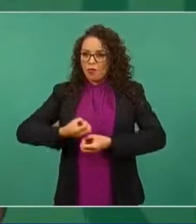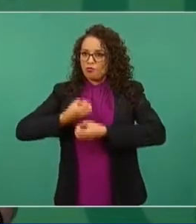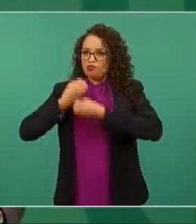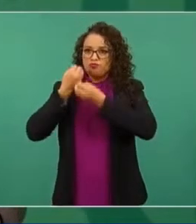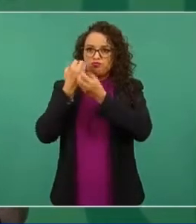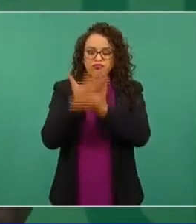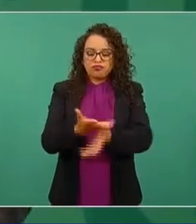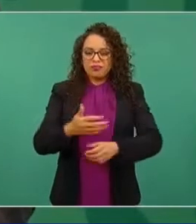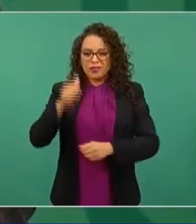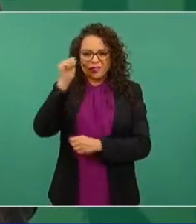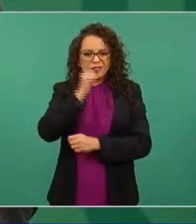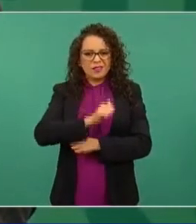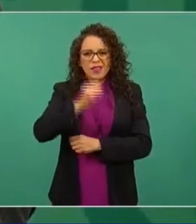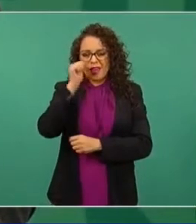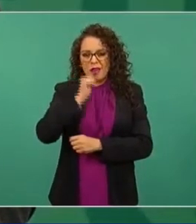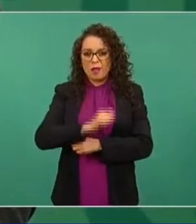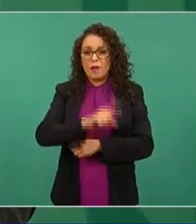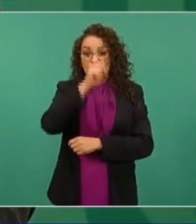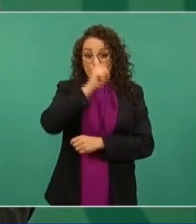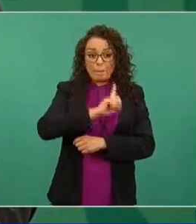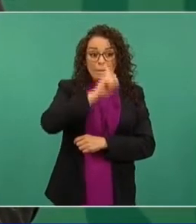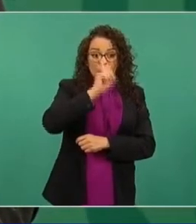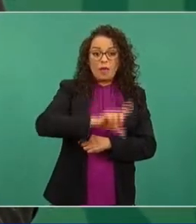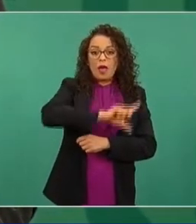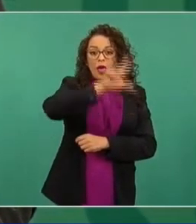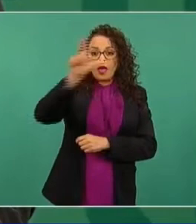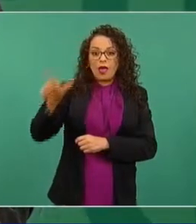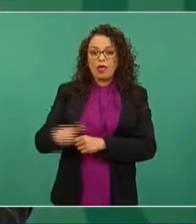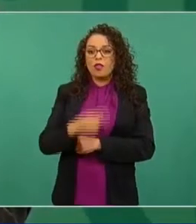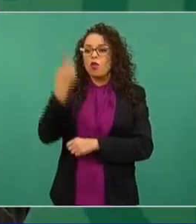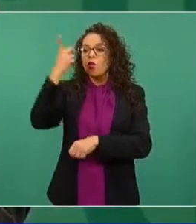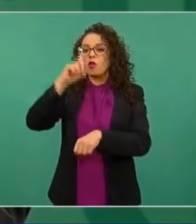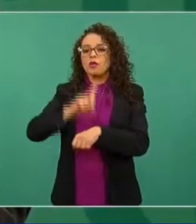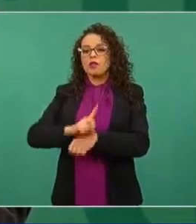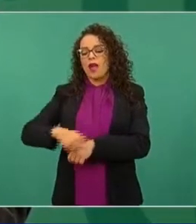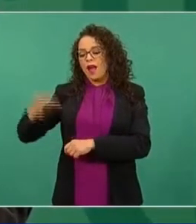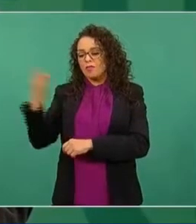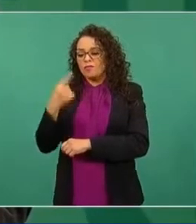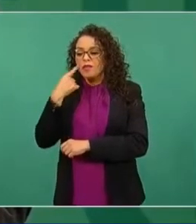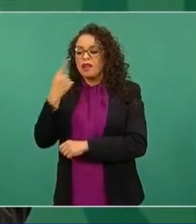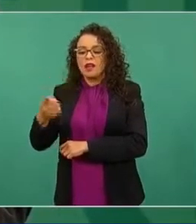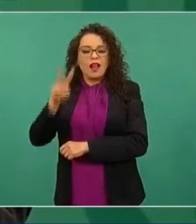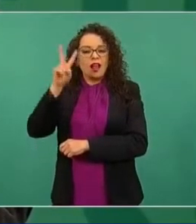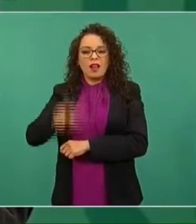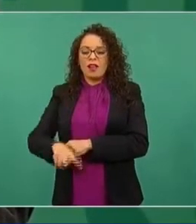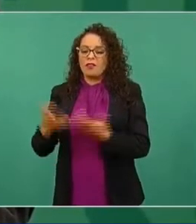último rincón. En el caso de Guanajuato, el municipio más pobre,